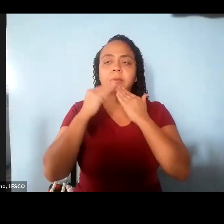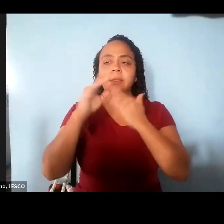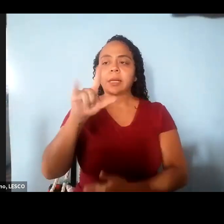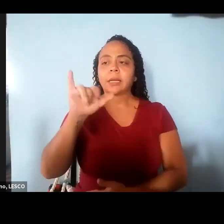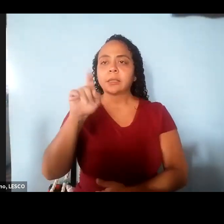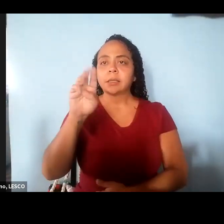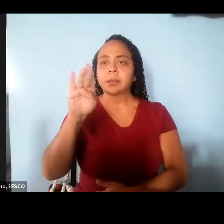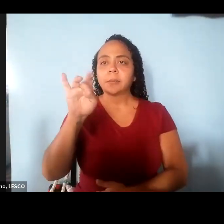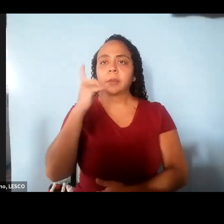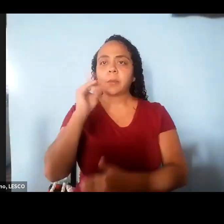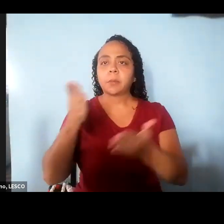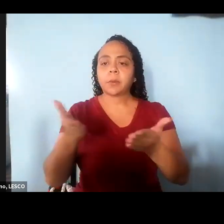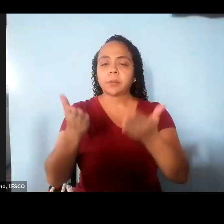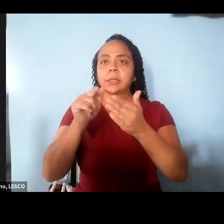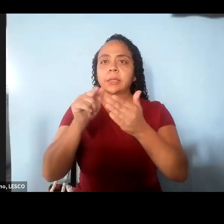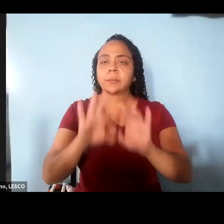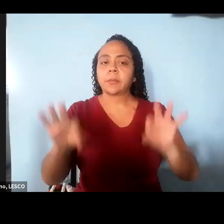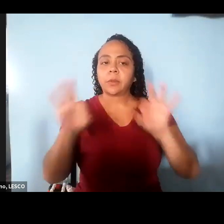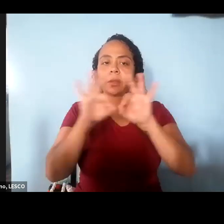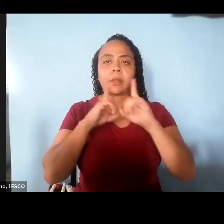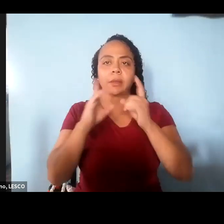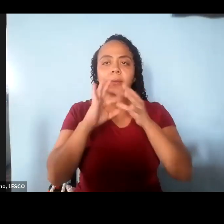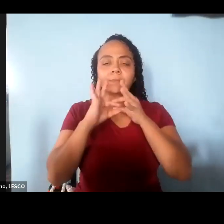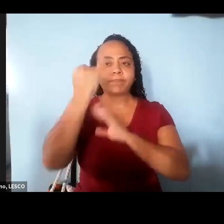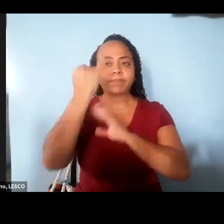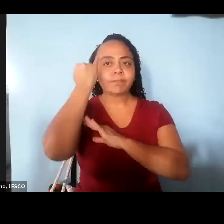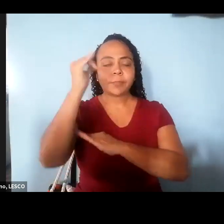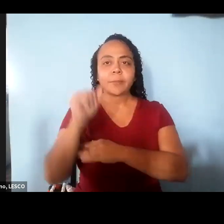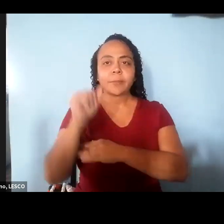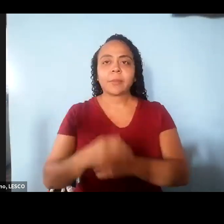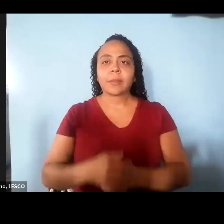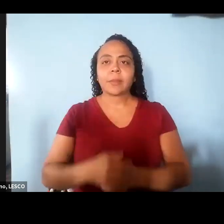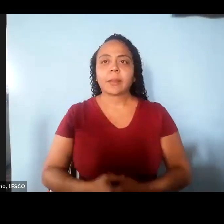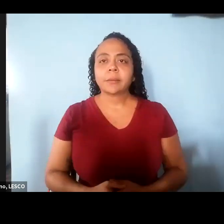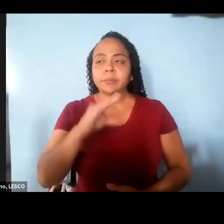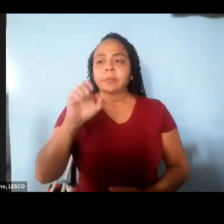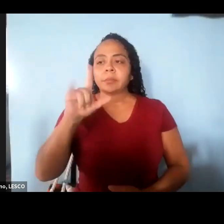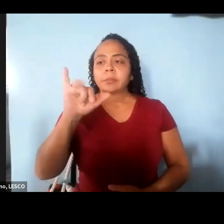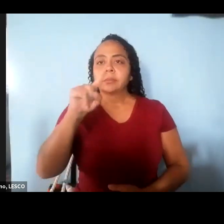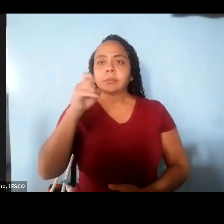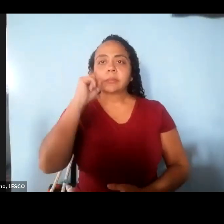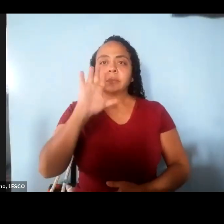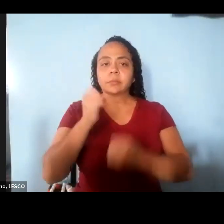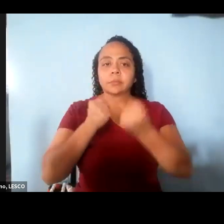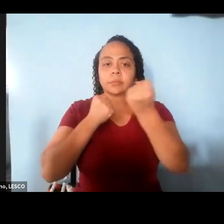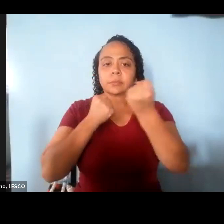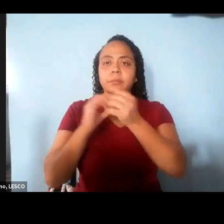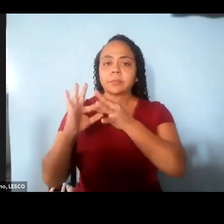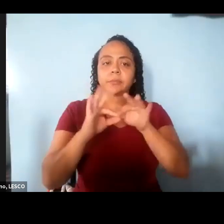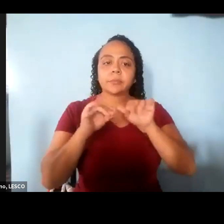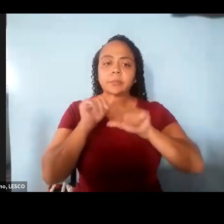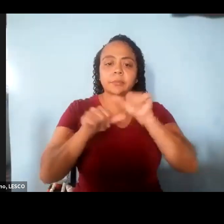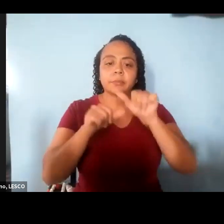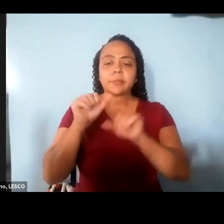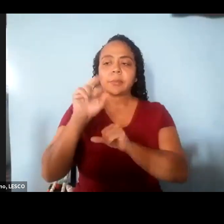propiciar este importante diálogo entre las iniciativas arrays y elisa por su valioso apoyo en vincularlos a bryce